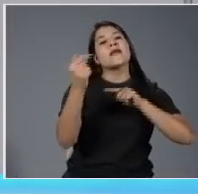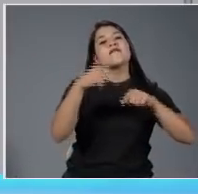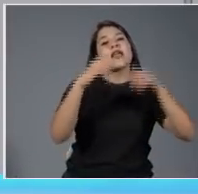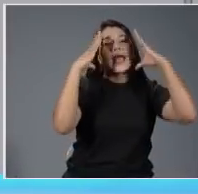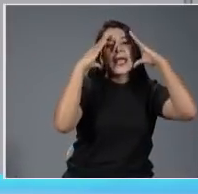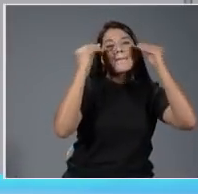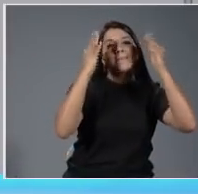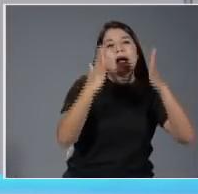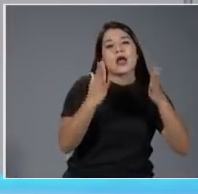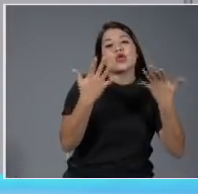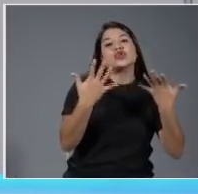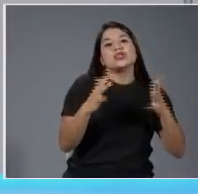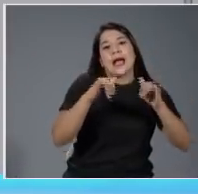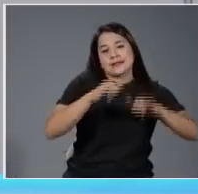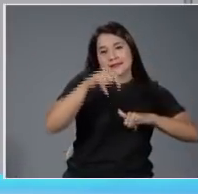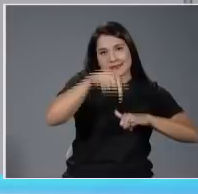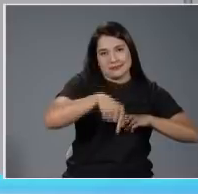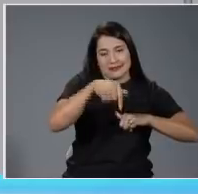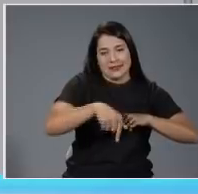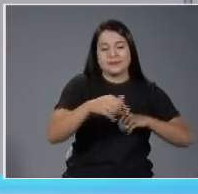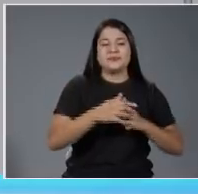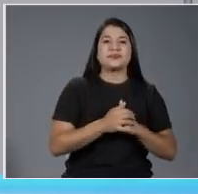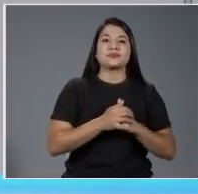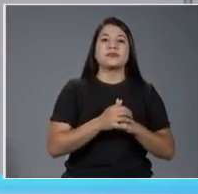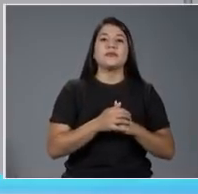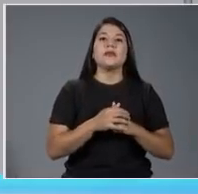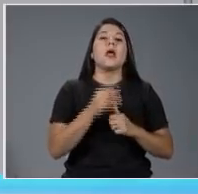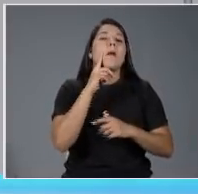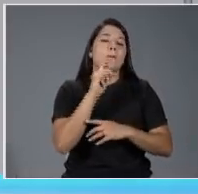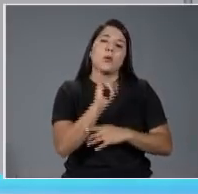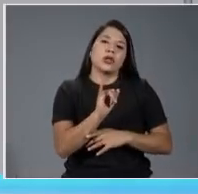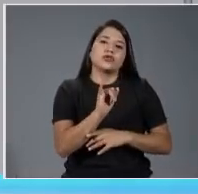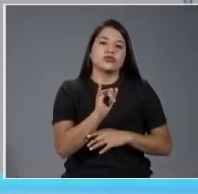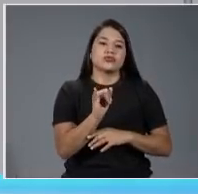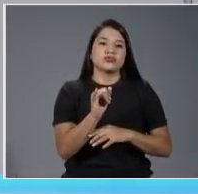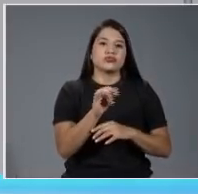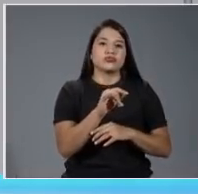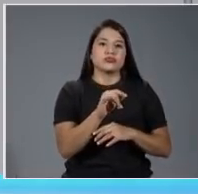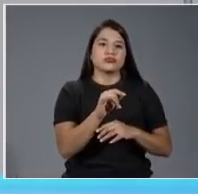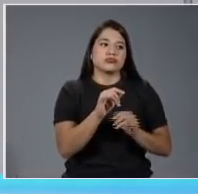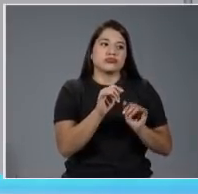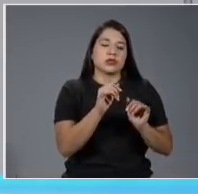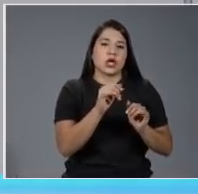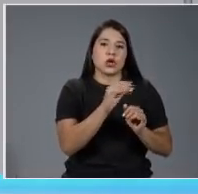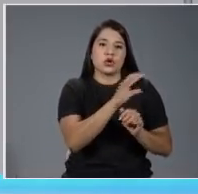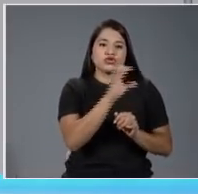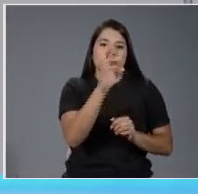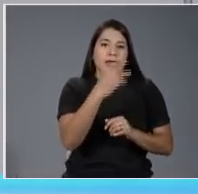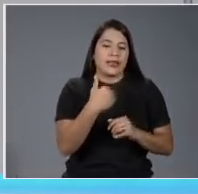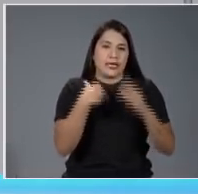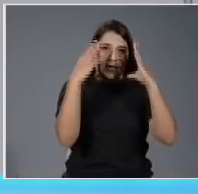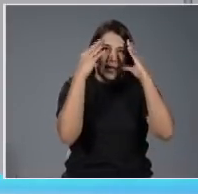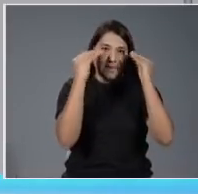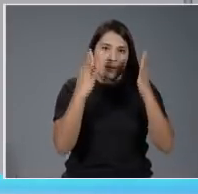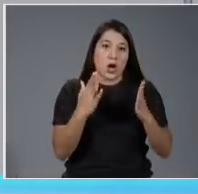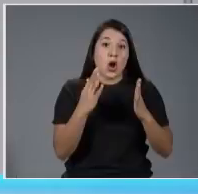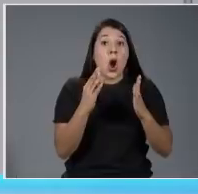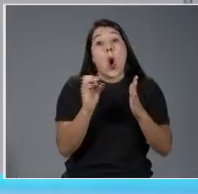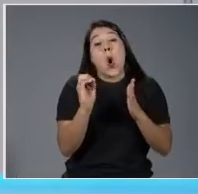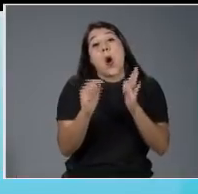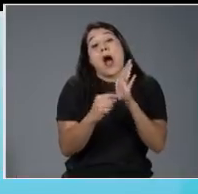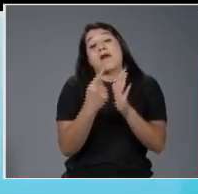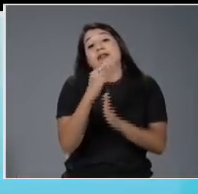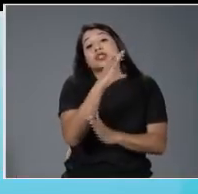llegan. Por lo general, para eso están los embajadores, salvo que Costa Rica tenga muy buena relación con algún país, y entonces,